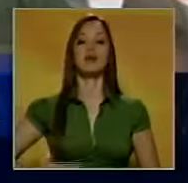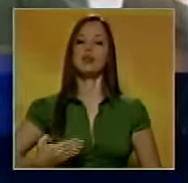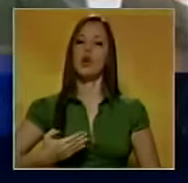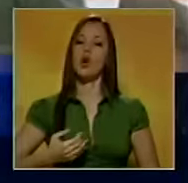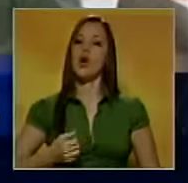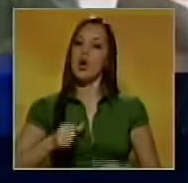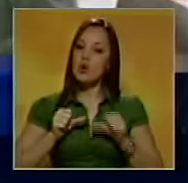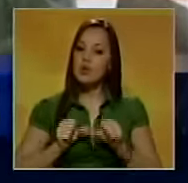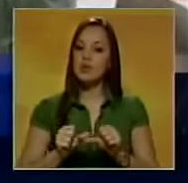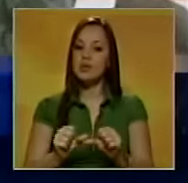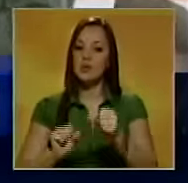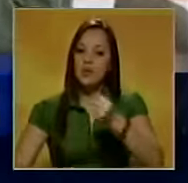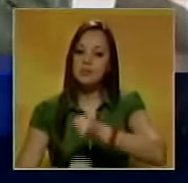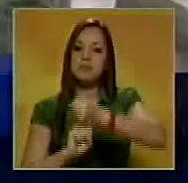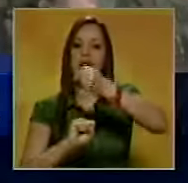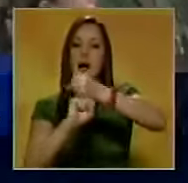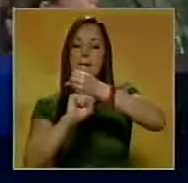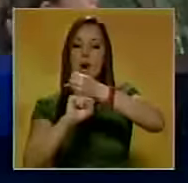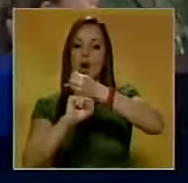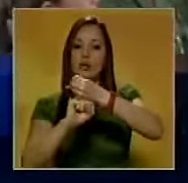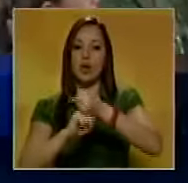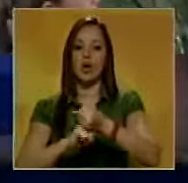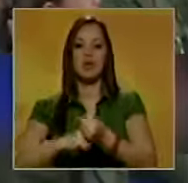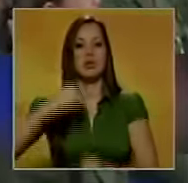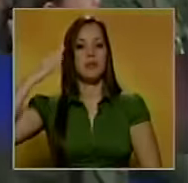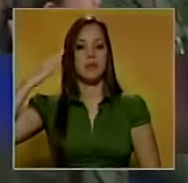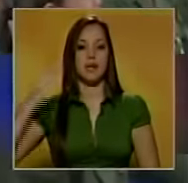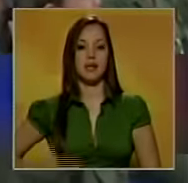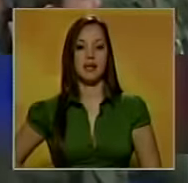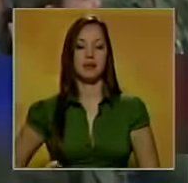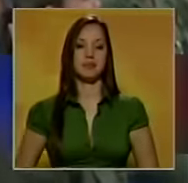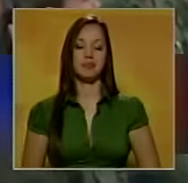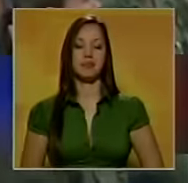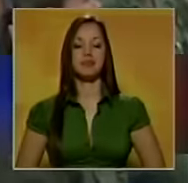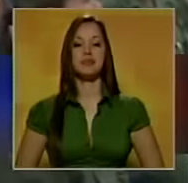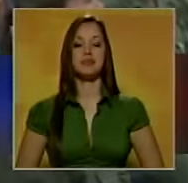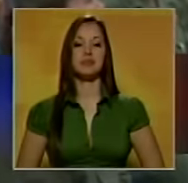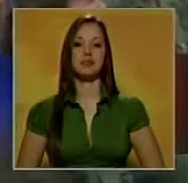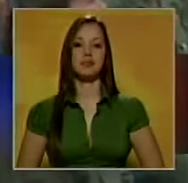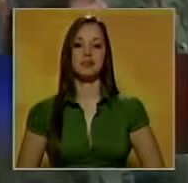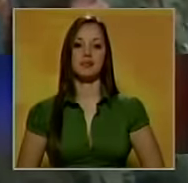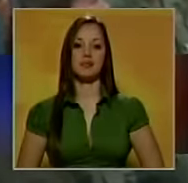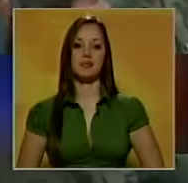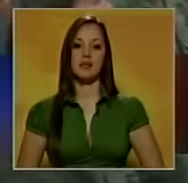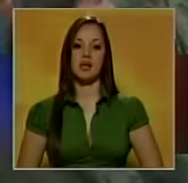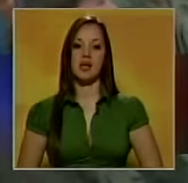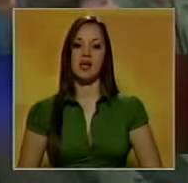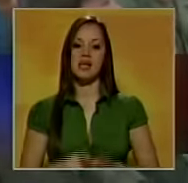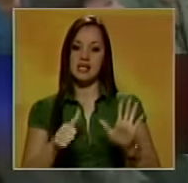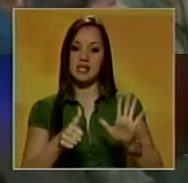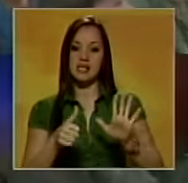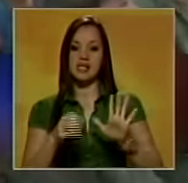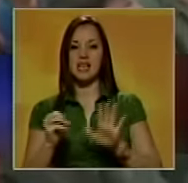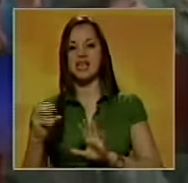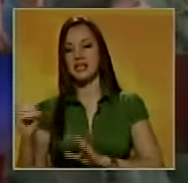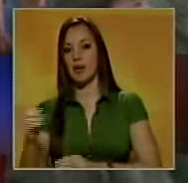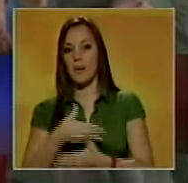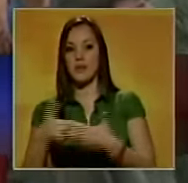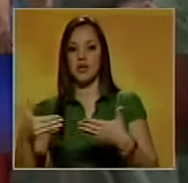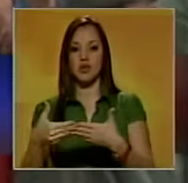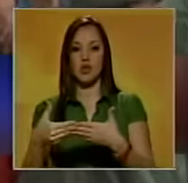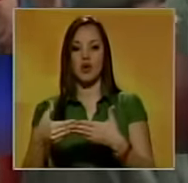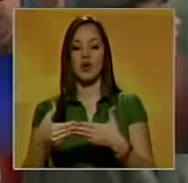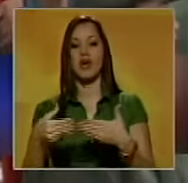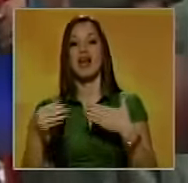apresto operacional y su equipamiento 800 millones de dólares dije bolívares